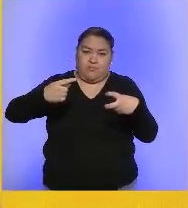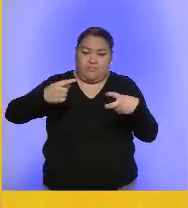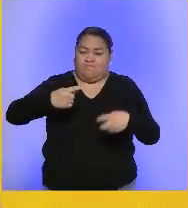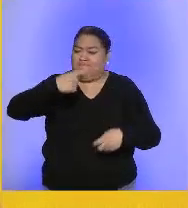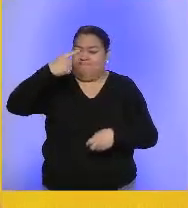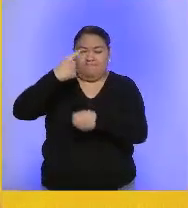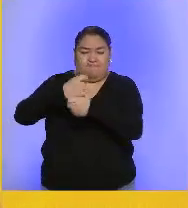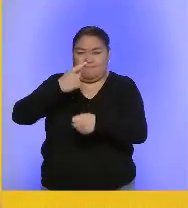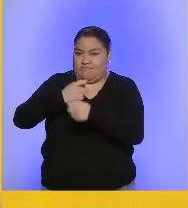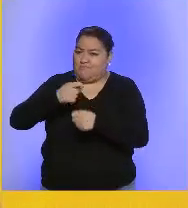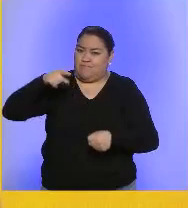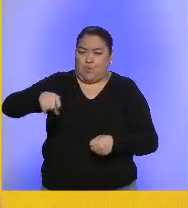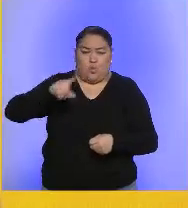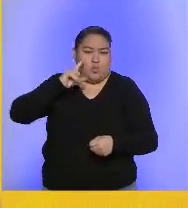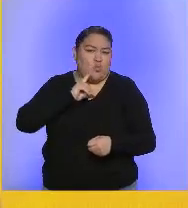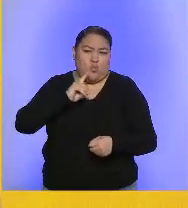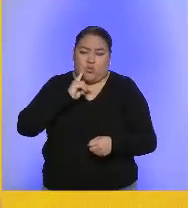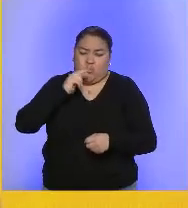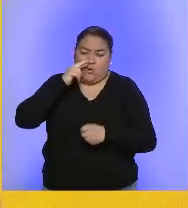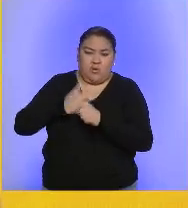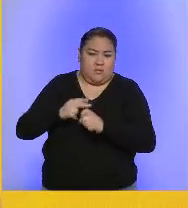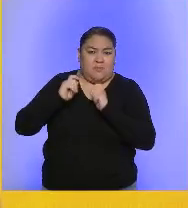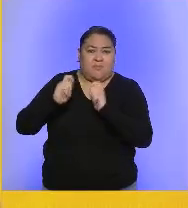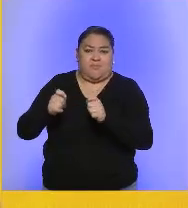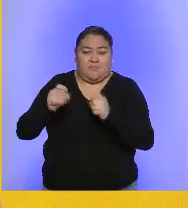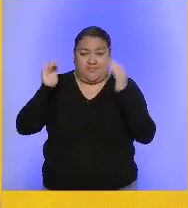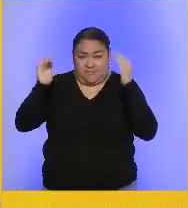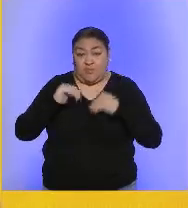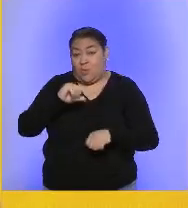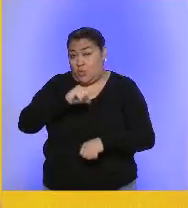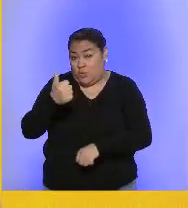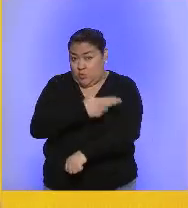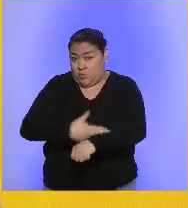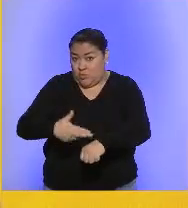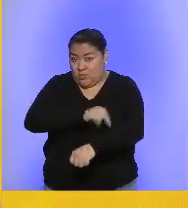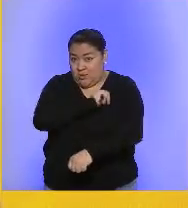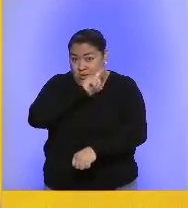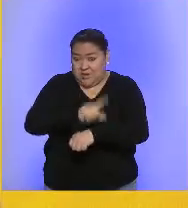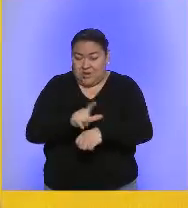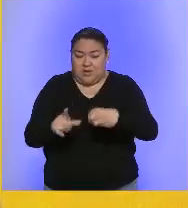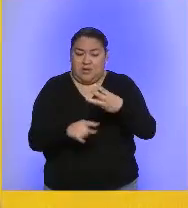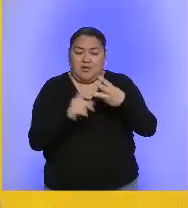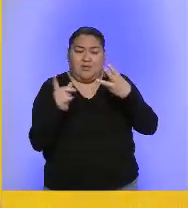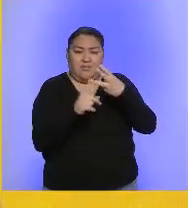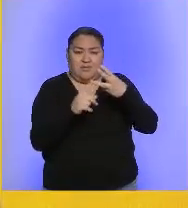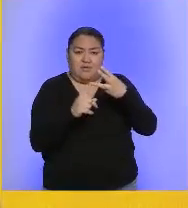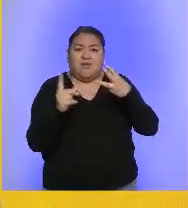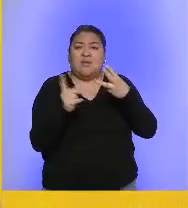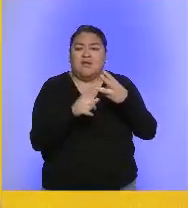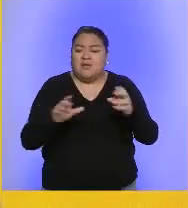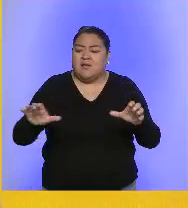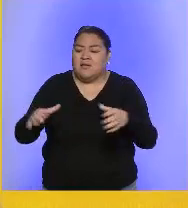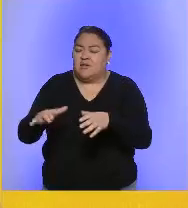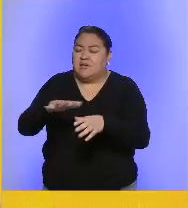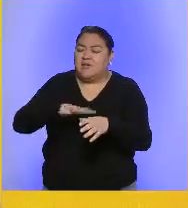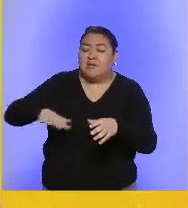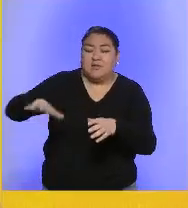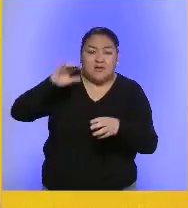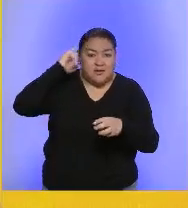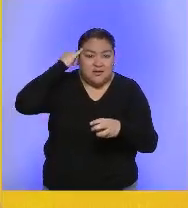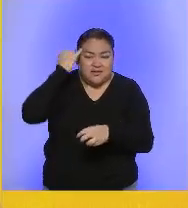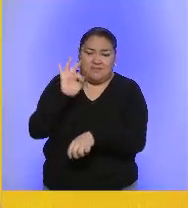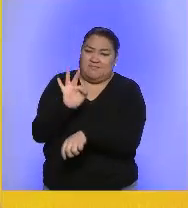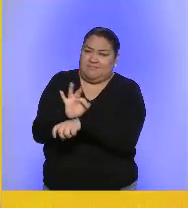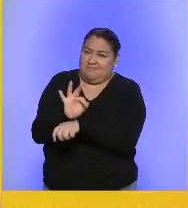acción afirmativa, fue la protección a nuestros grupos y pueblos indígenas. Ante una pregunta que